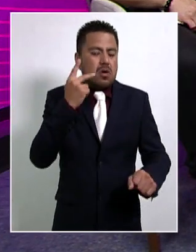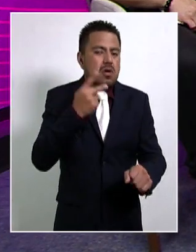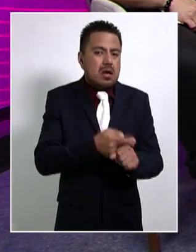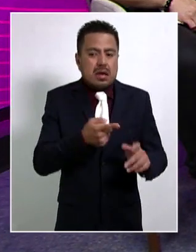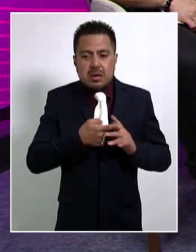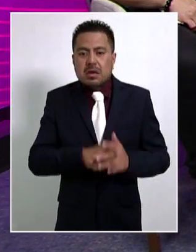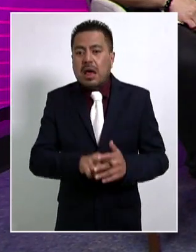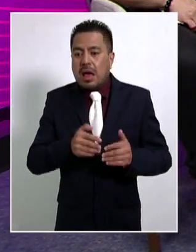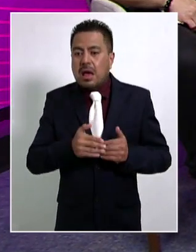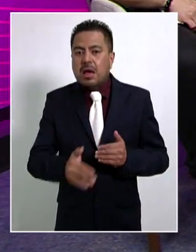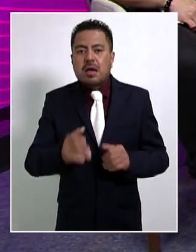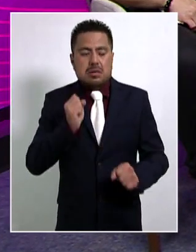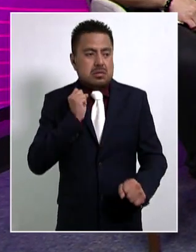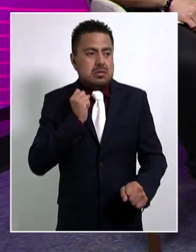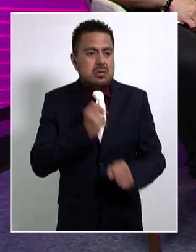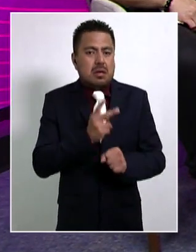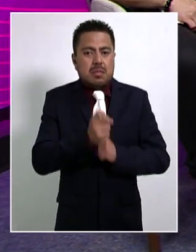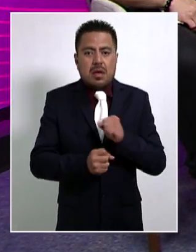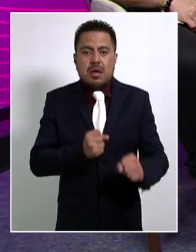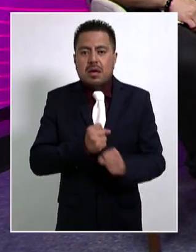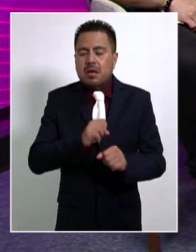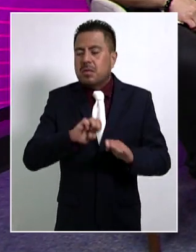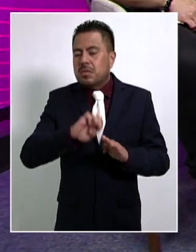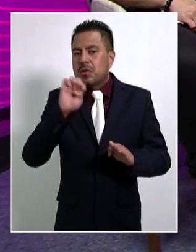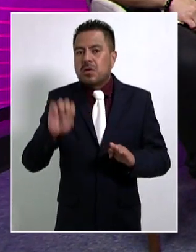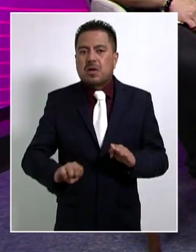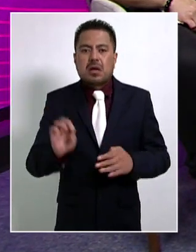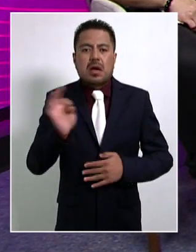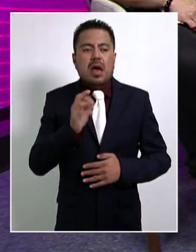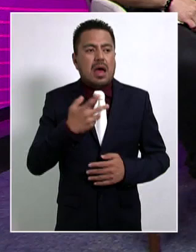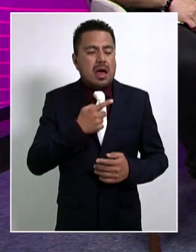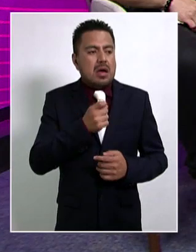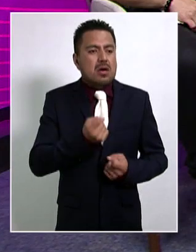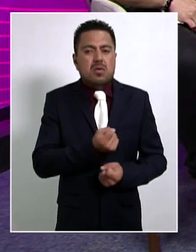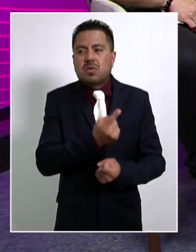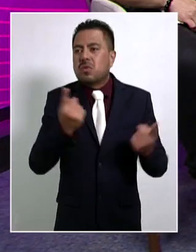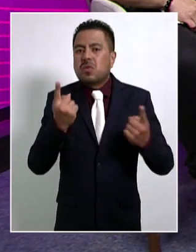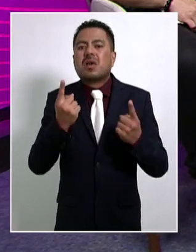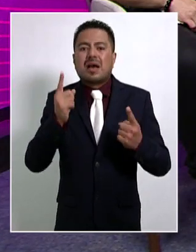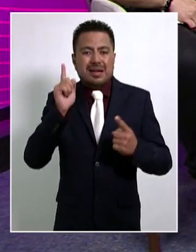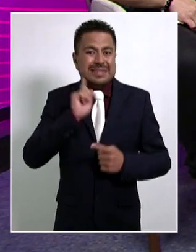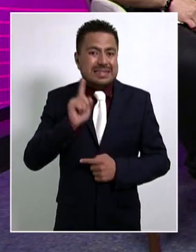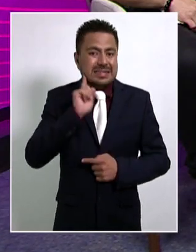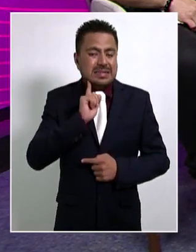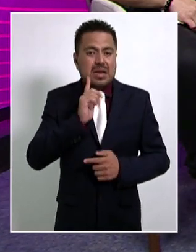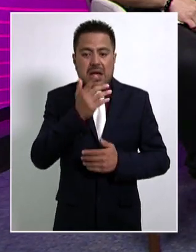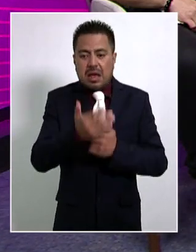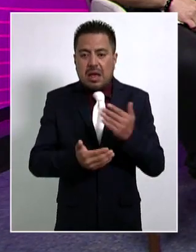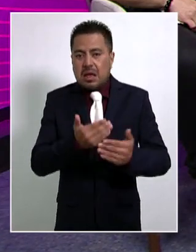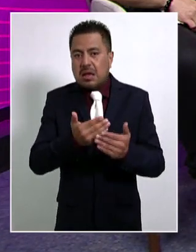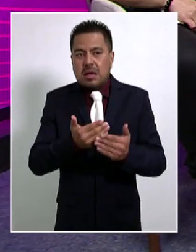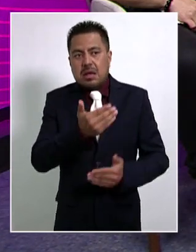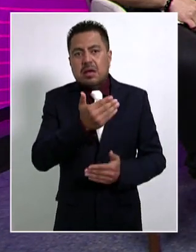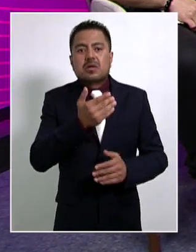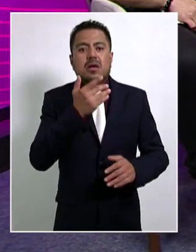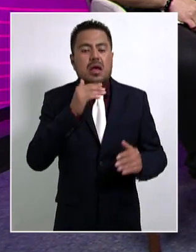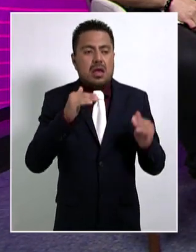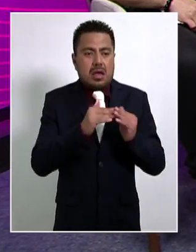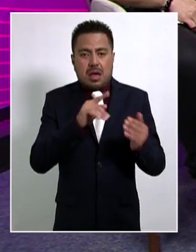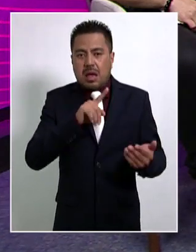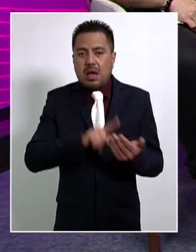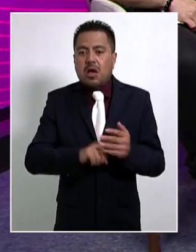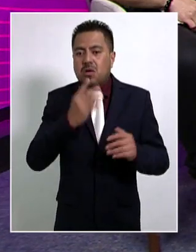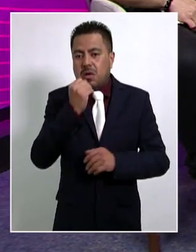empieza desde muy temprana edad. Por ejemplo, hay un caso de una chica que es expulsada de su hogar a los